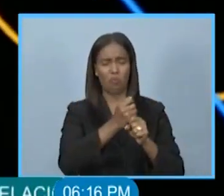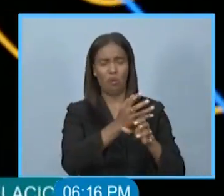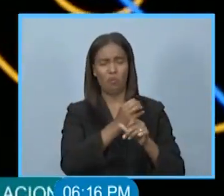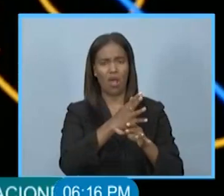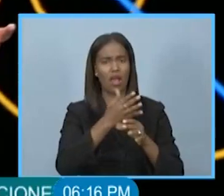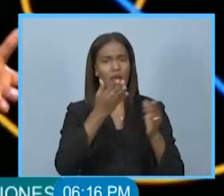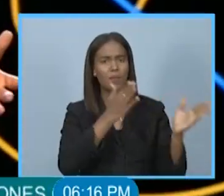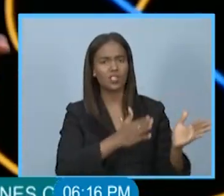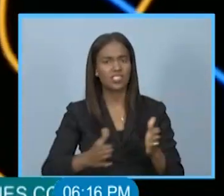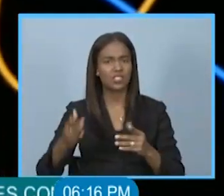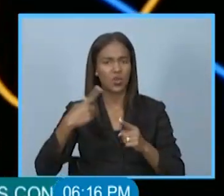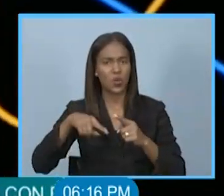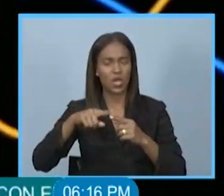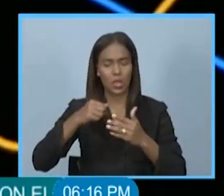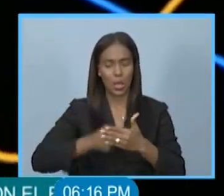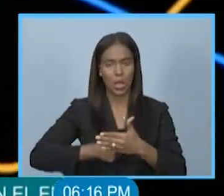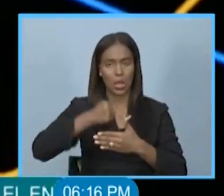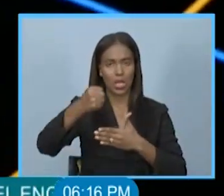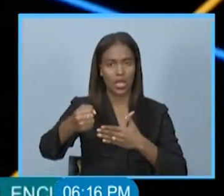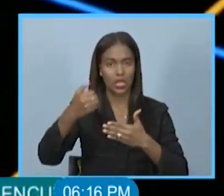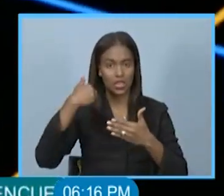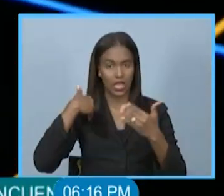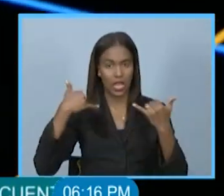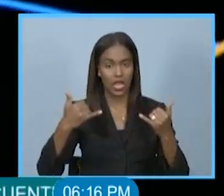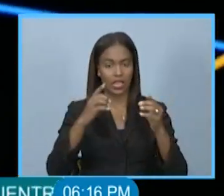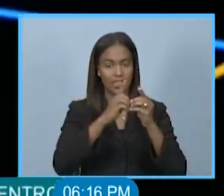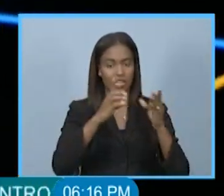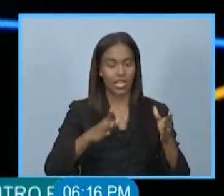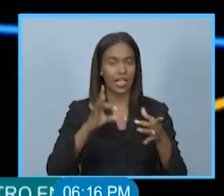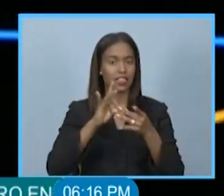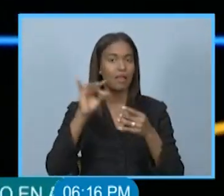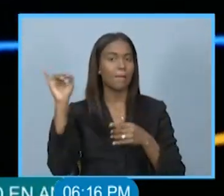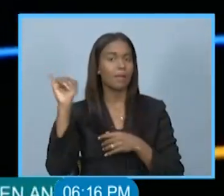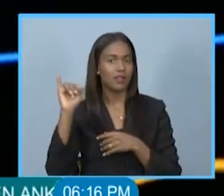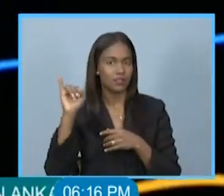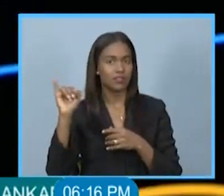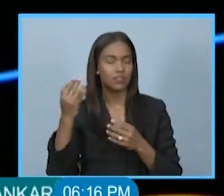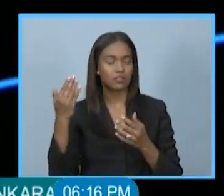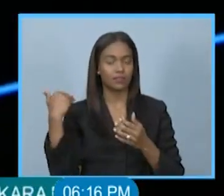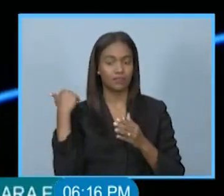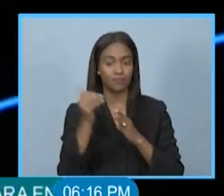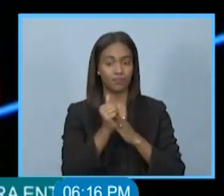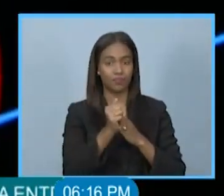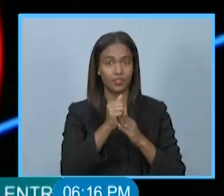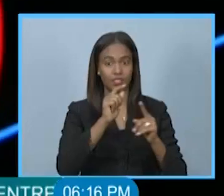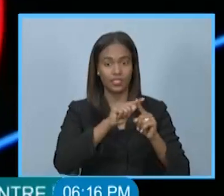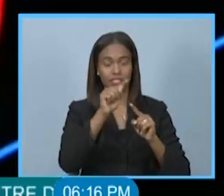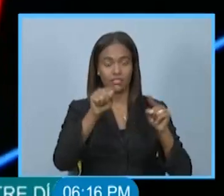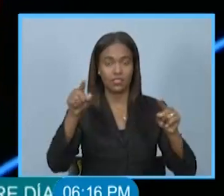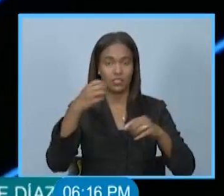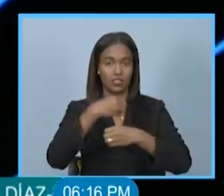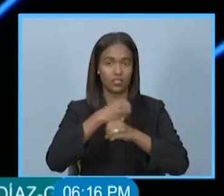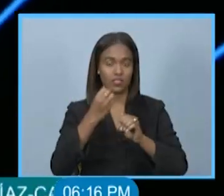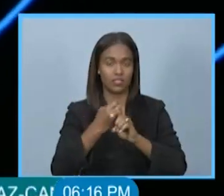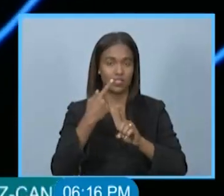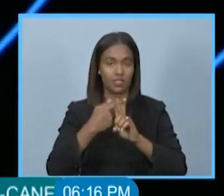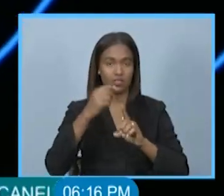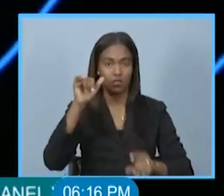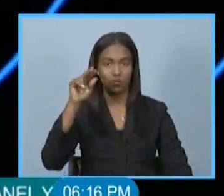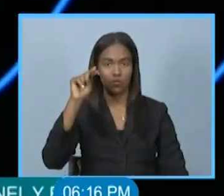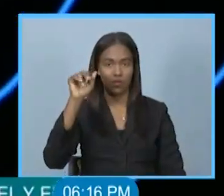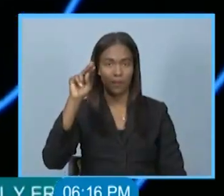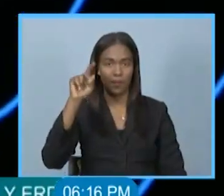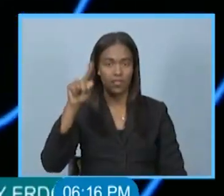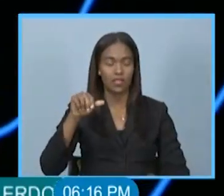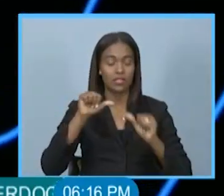durante el proceso de deportación que lleva a cabo la dirección general de migración dirigentes a diversas organizaciones de Juana Méndez en Haití